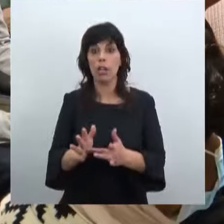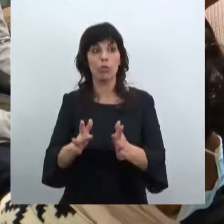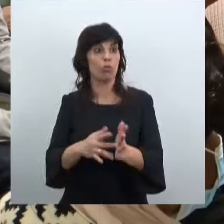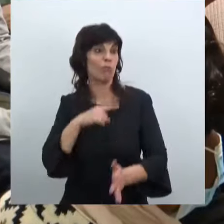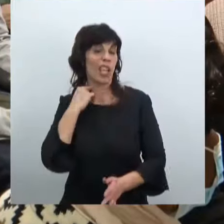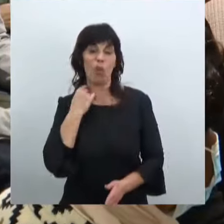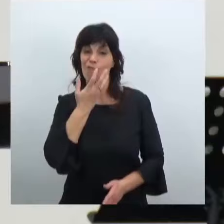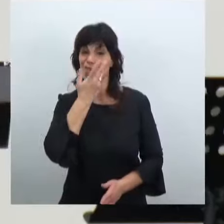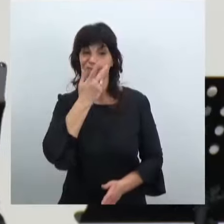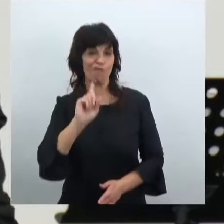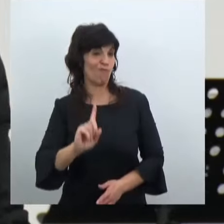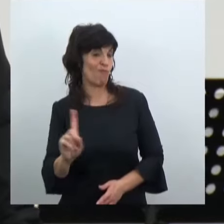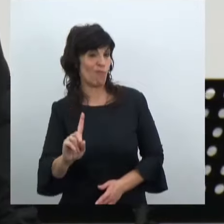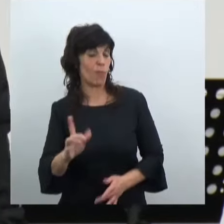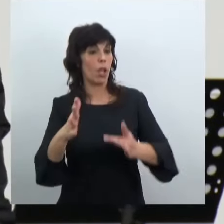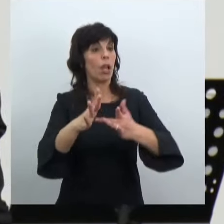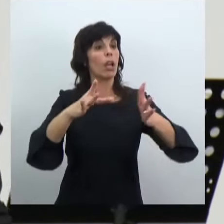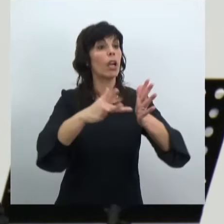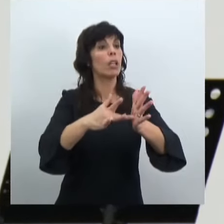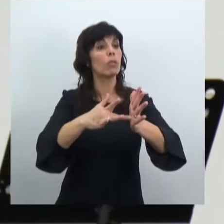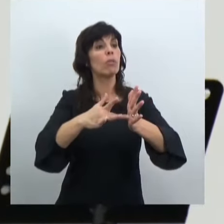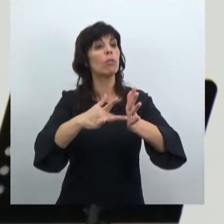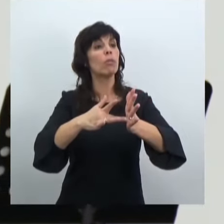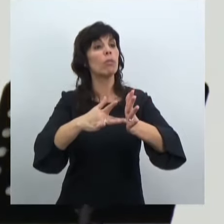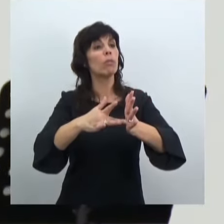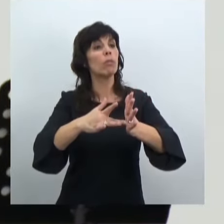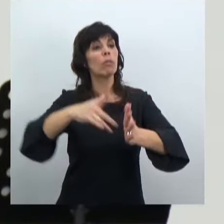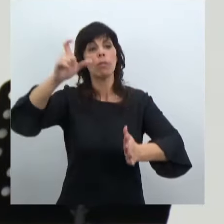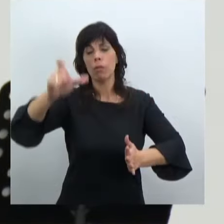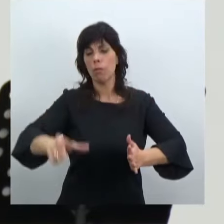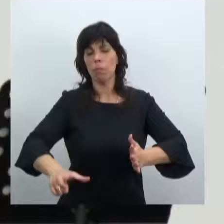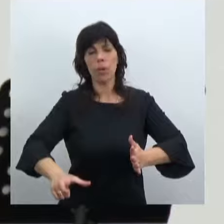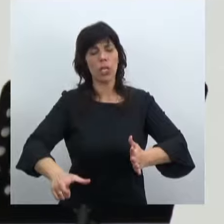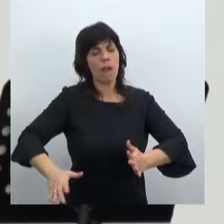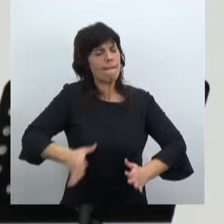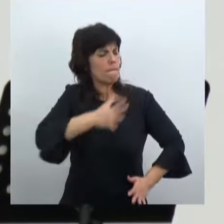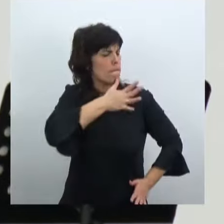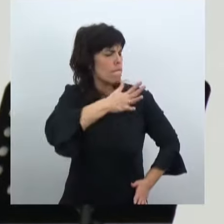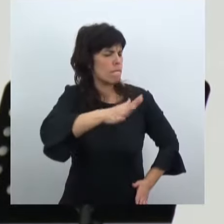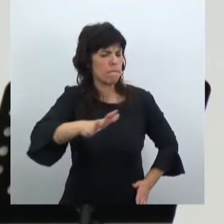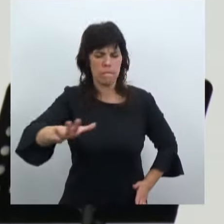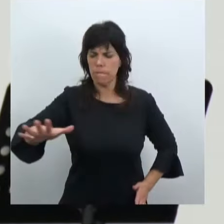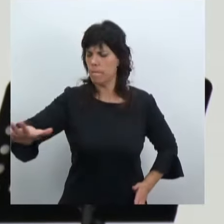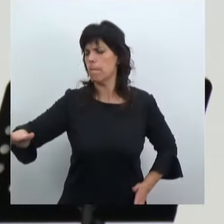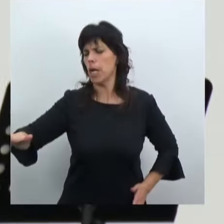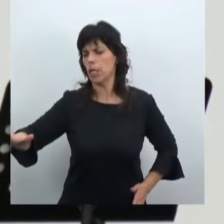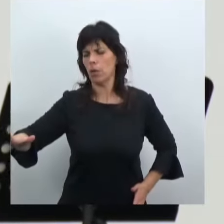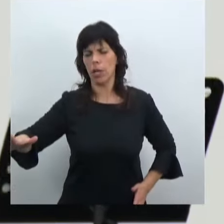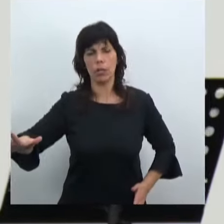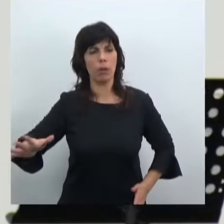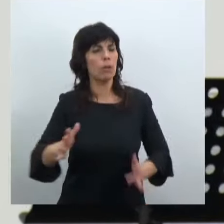pecado. Jesucristo es la persona más impresionante que jamás ha